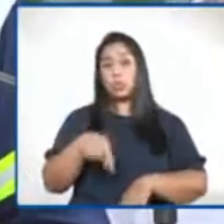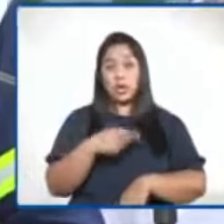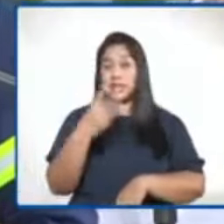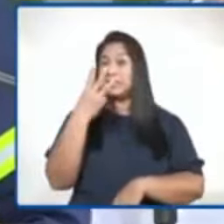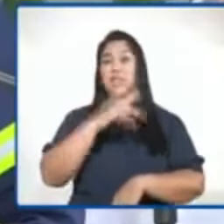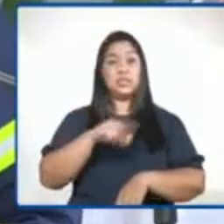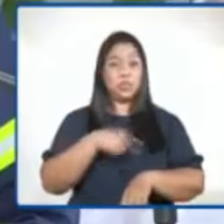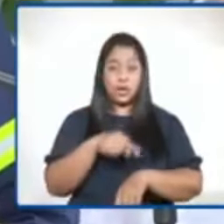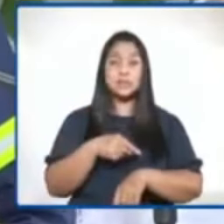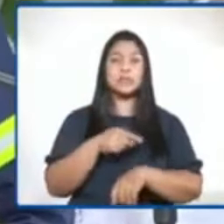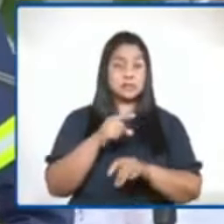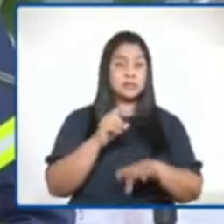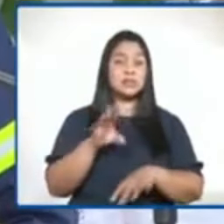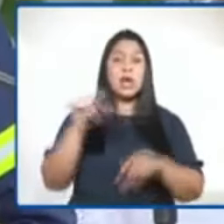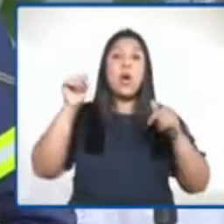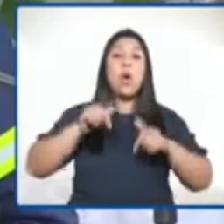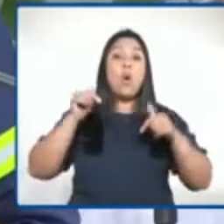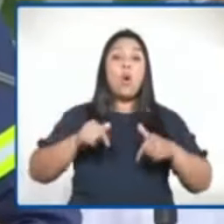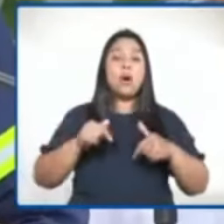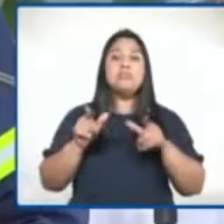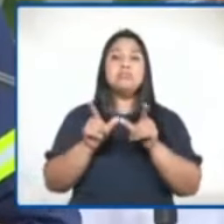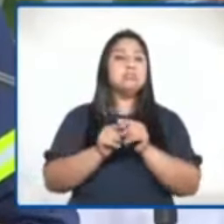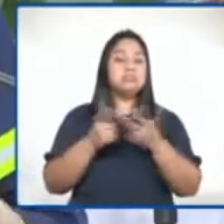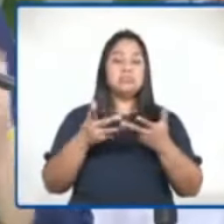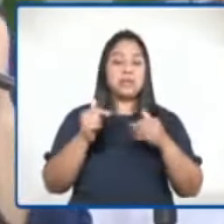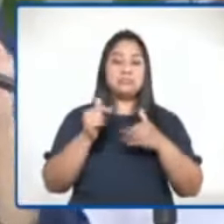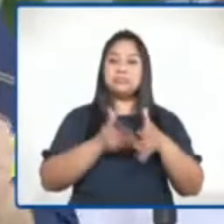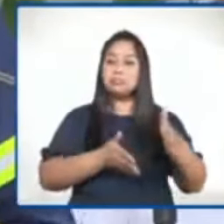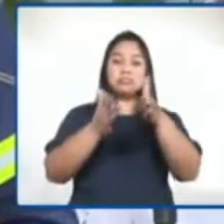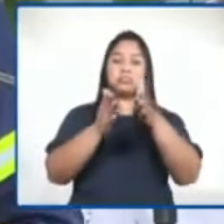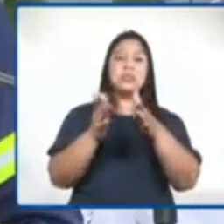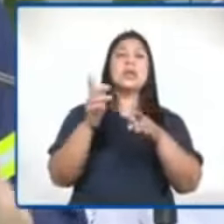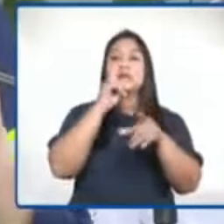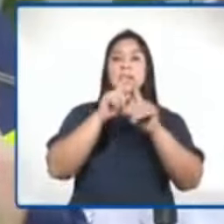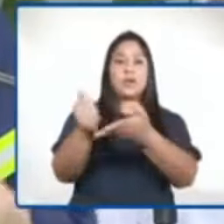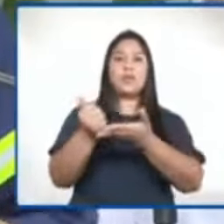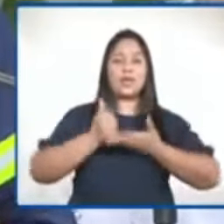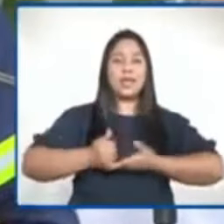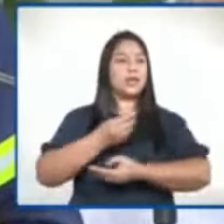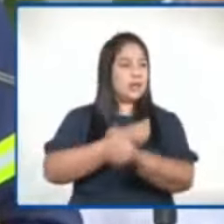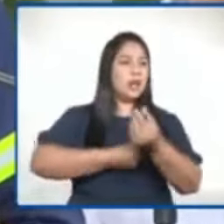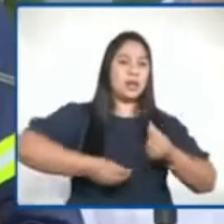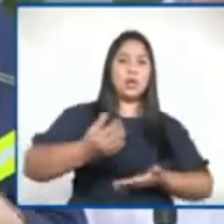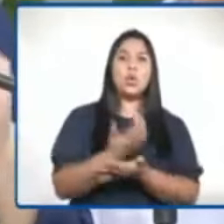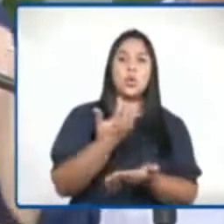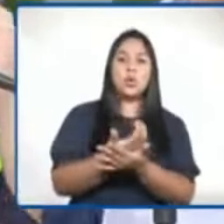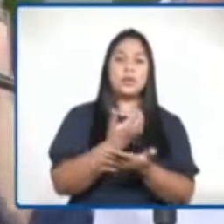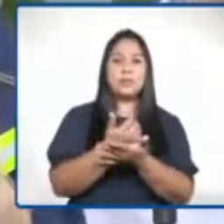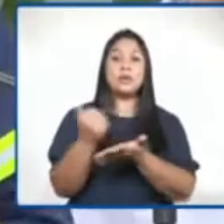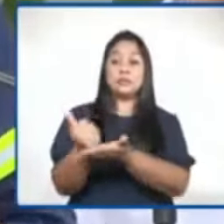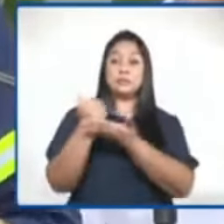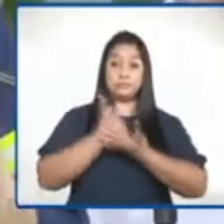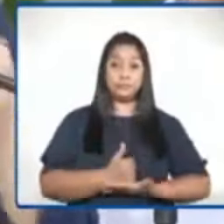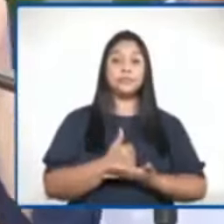el Libramiento. Hoy tenemos una carretera en buenas condiciones que nos va a ayudar a reactivar la economía, nos va a